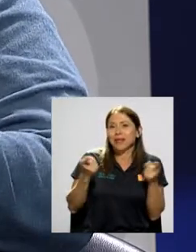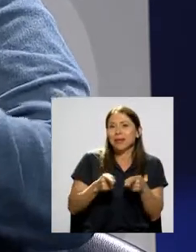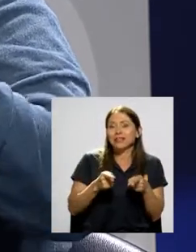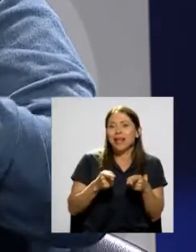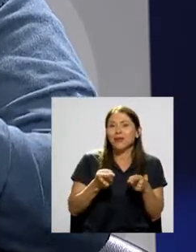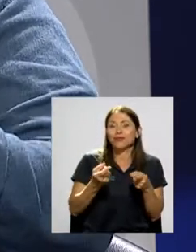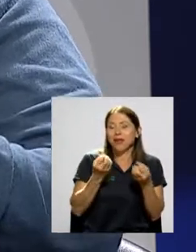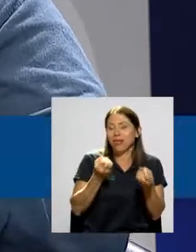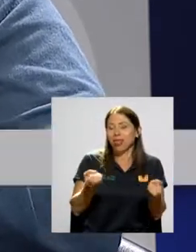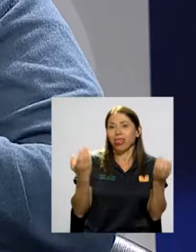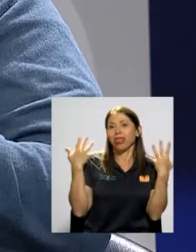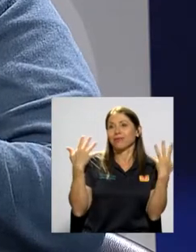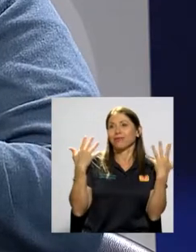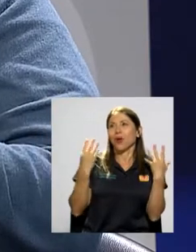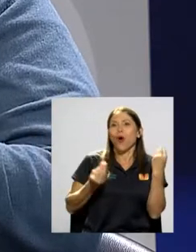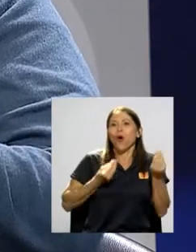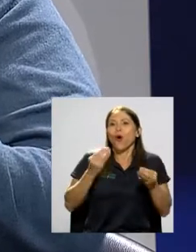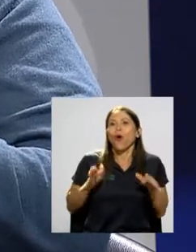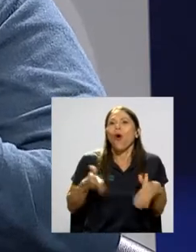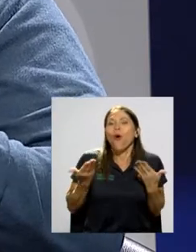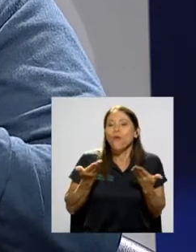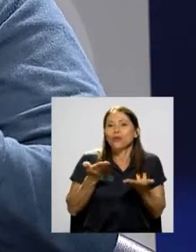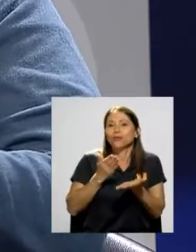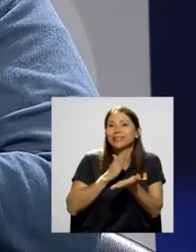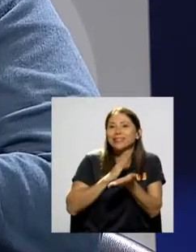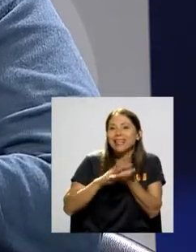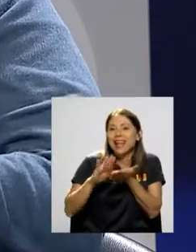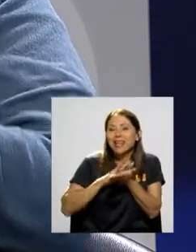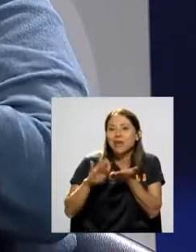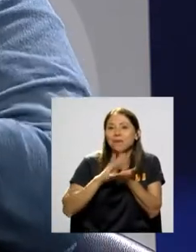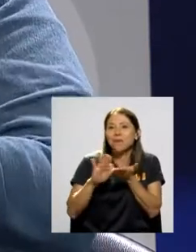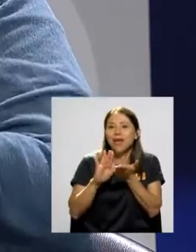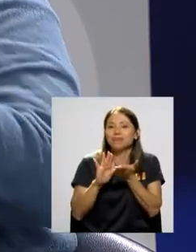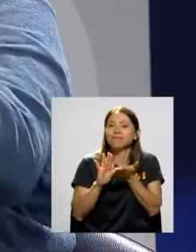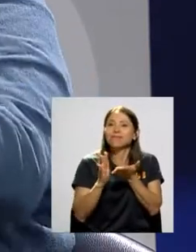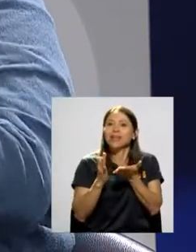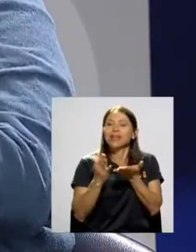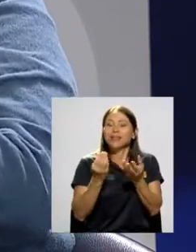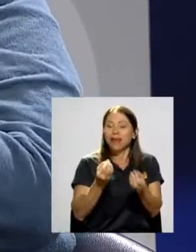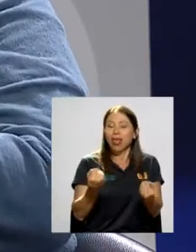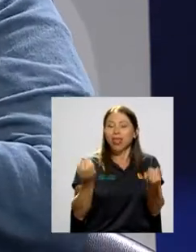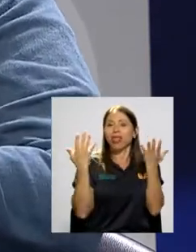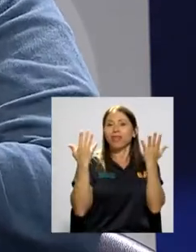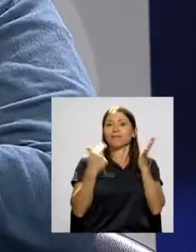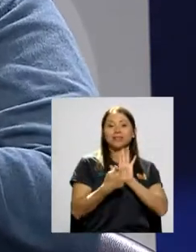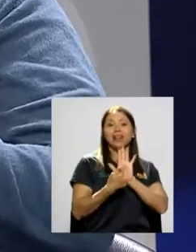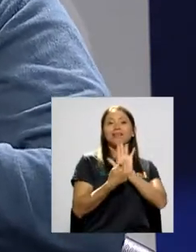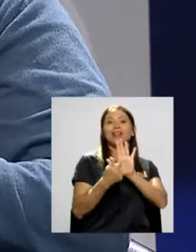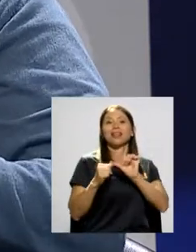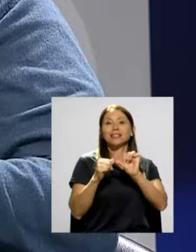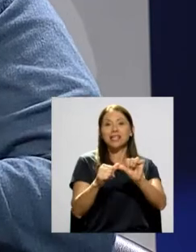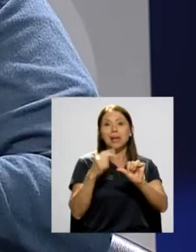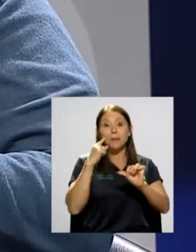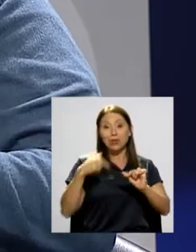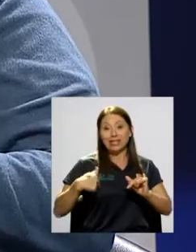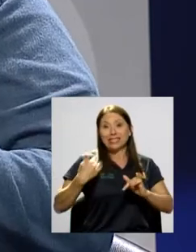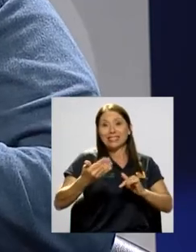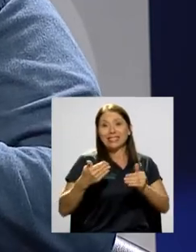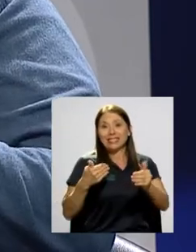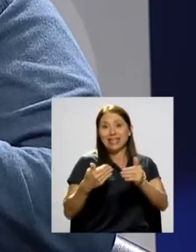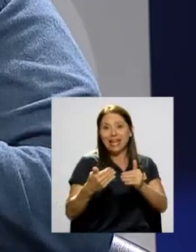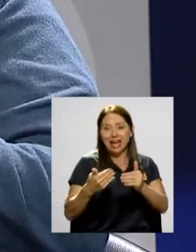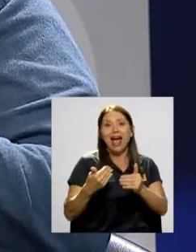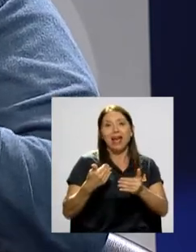¿verdad?, se limpian un poco y se levantan y siguen, porque a la vuelta de la esquina tenemos ese proceso de